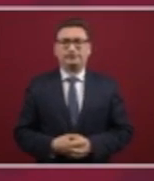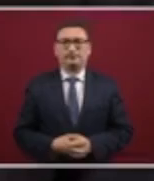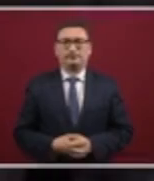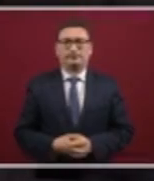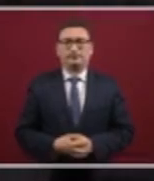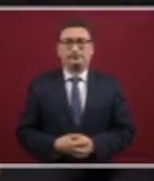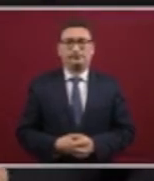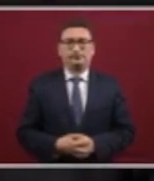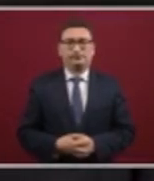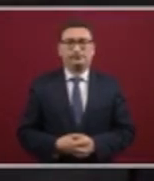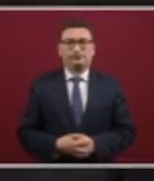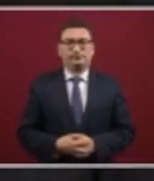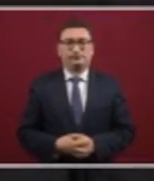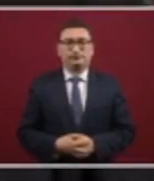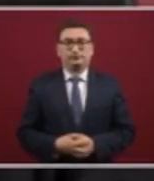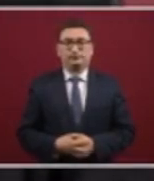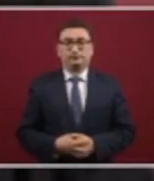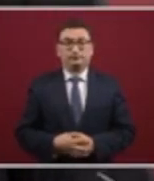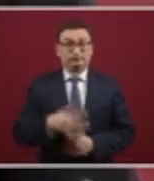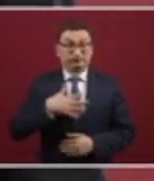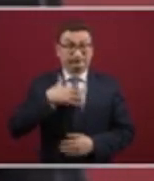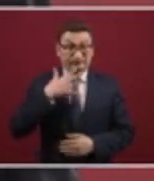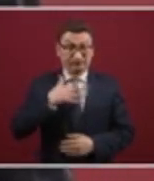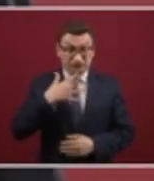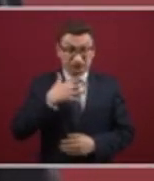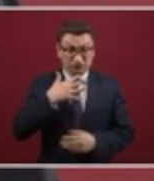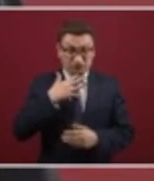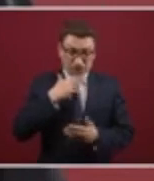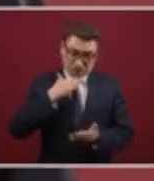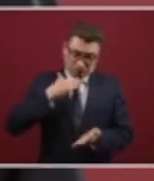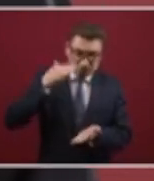Y si se termina por completo,